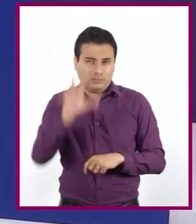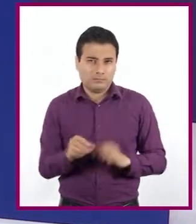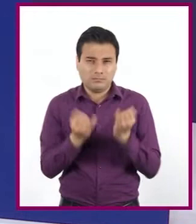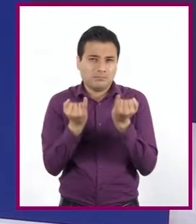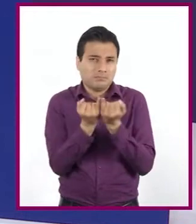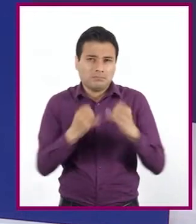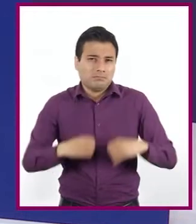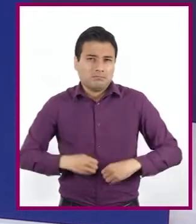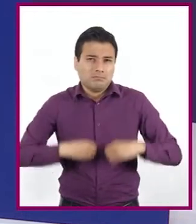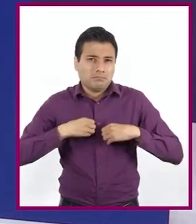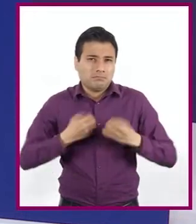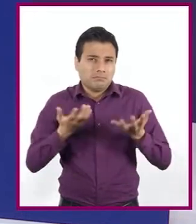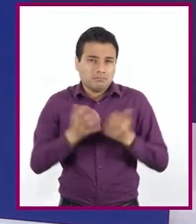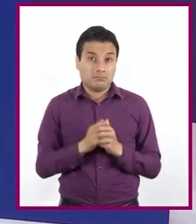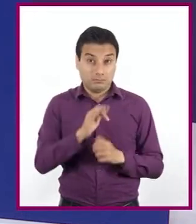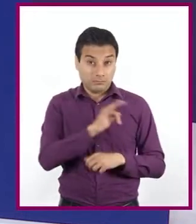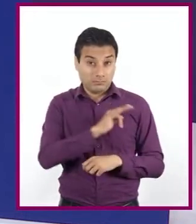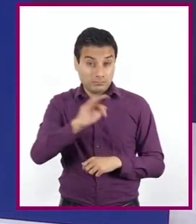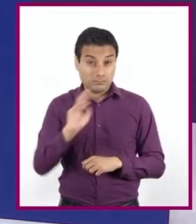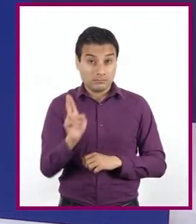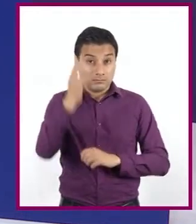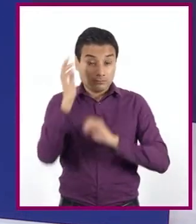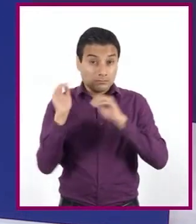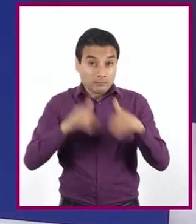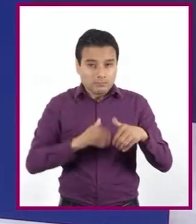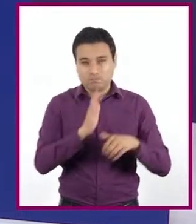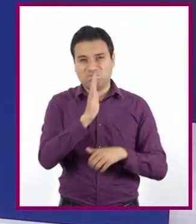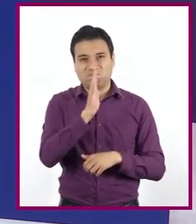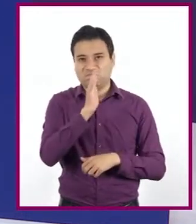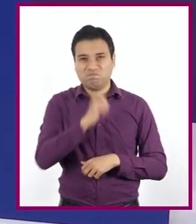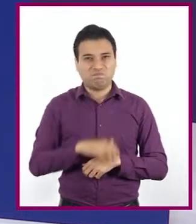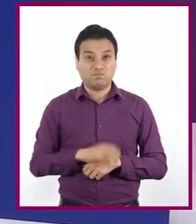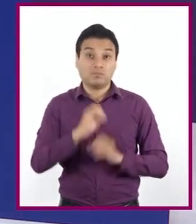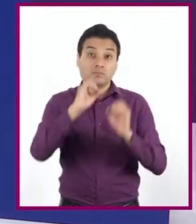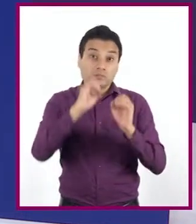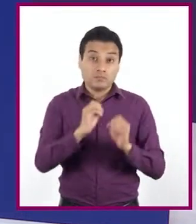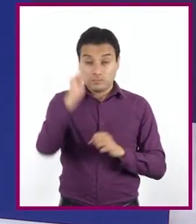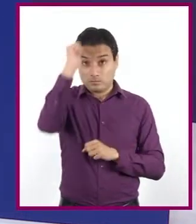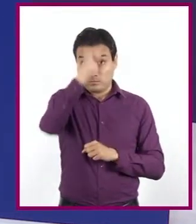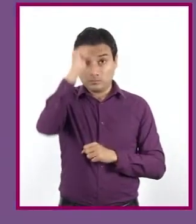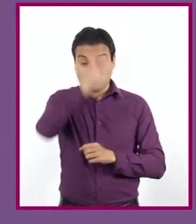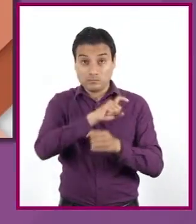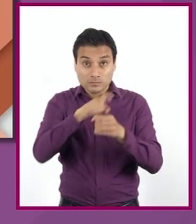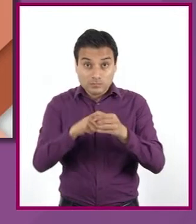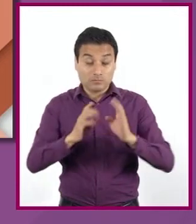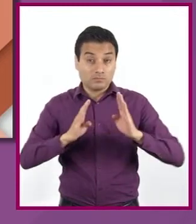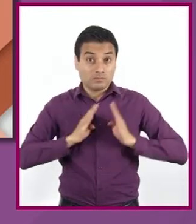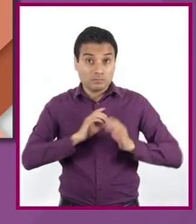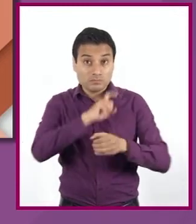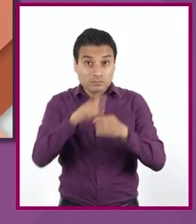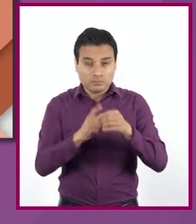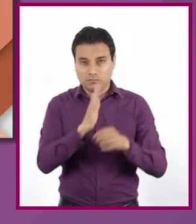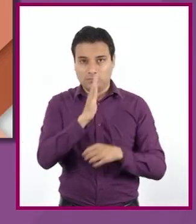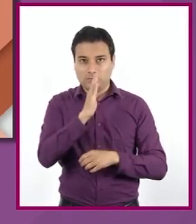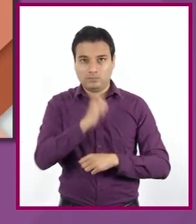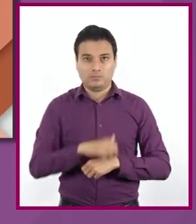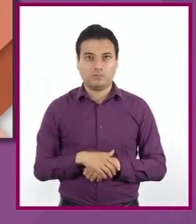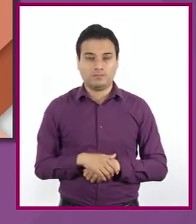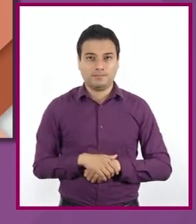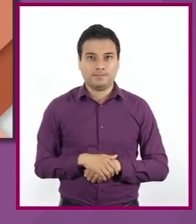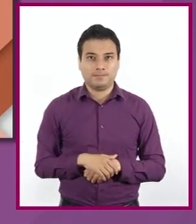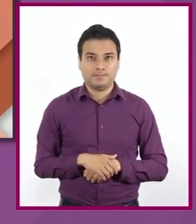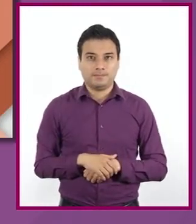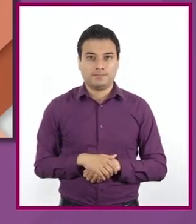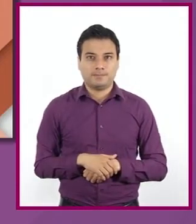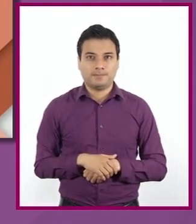podían acceder a las universidades, a la carrera eclesiástica ni a la militar. La molestia de Ocaña